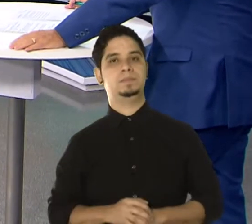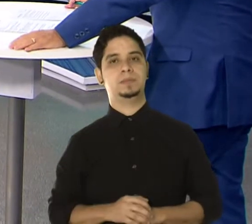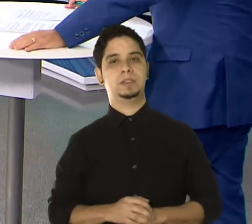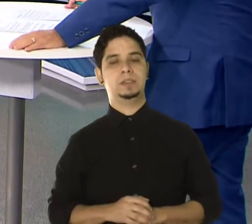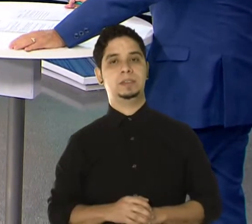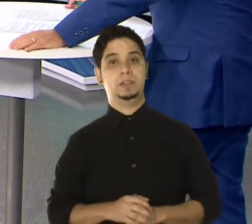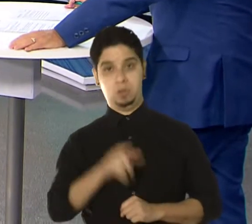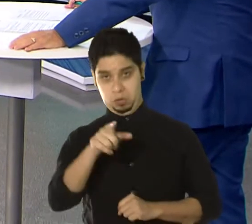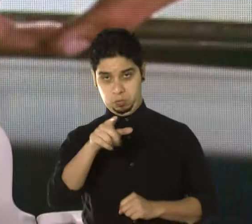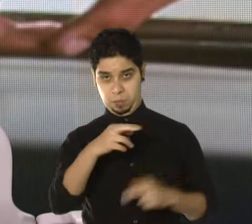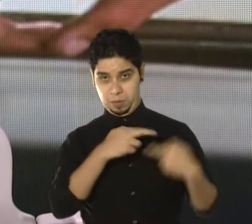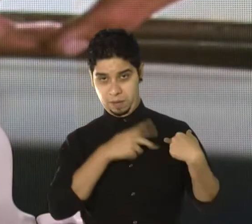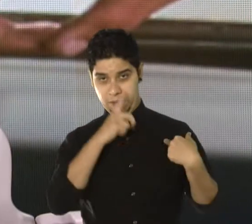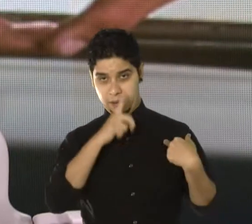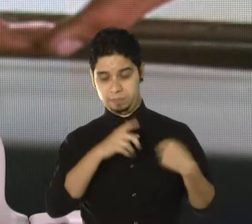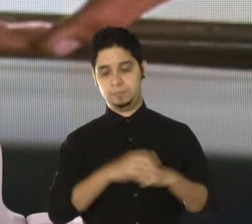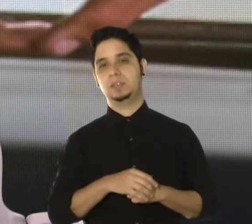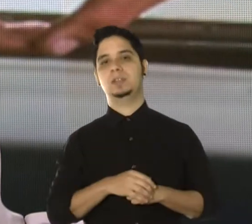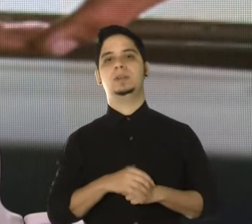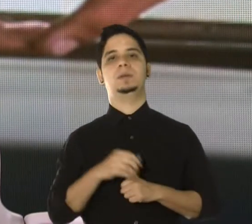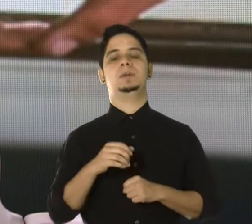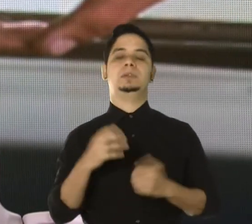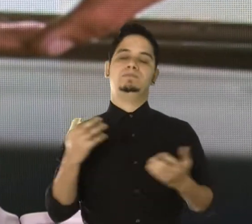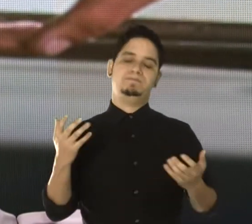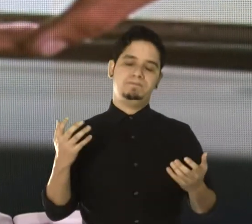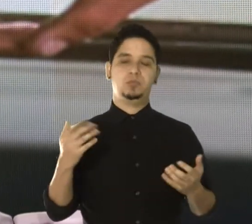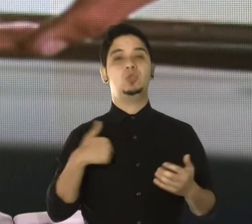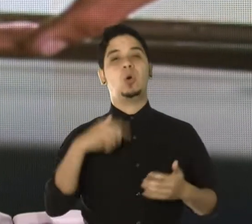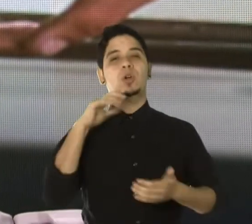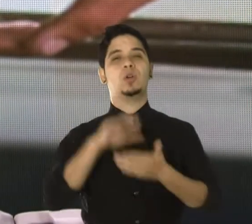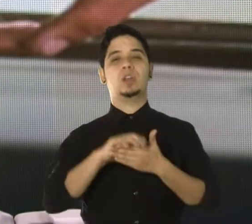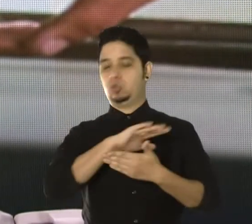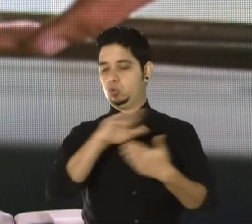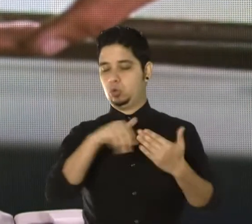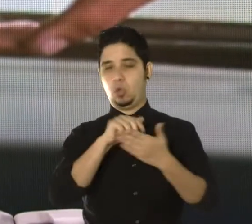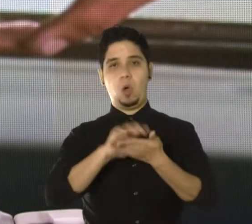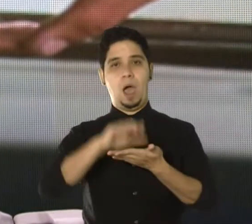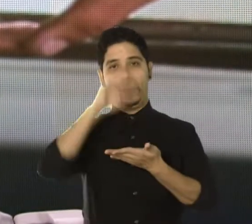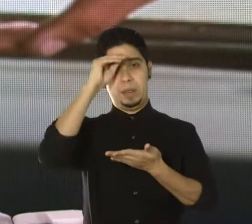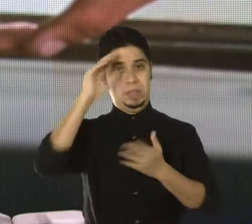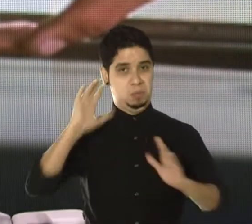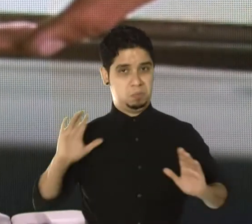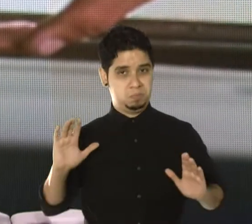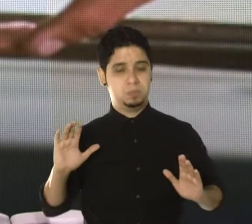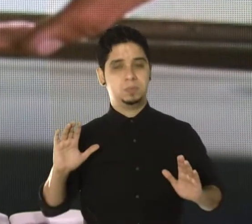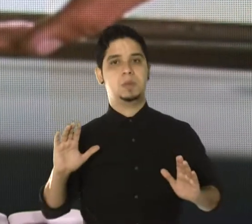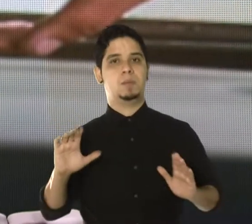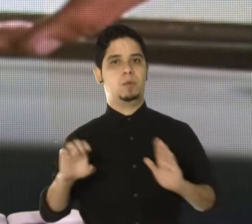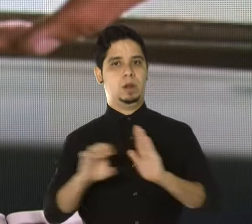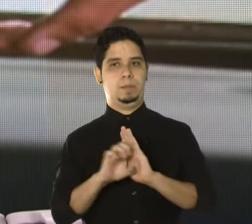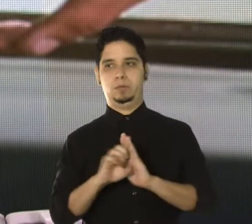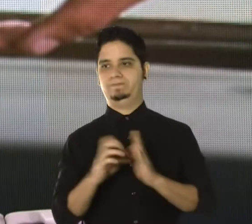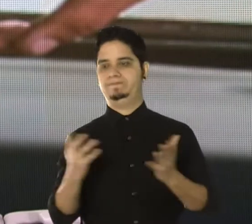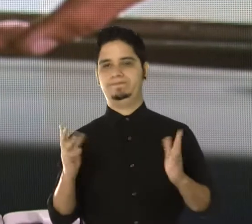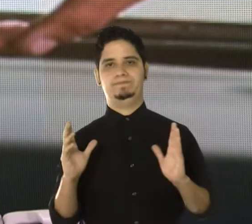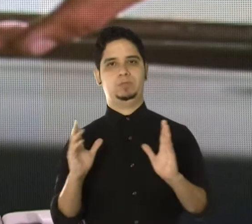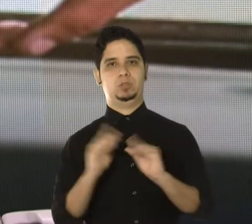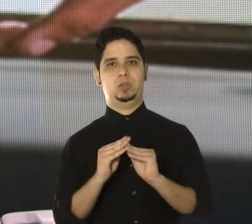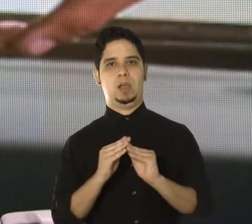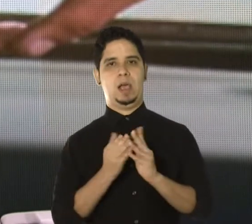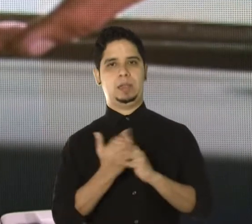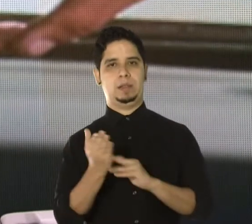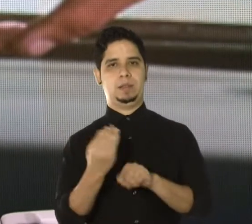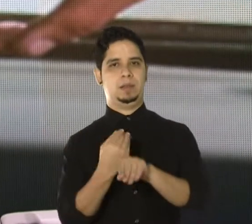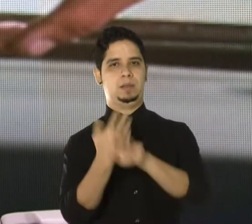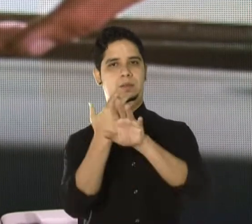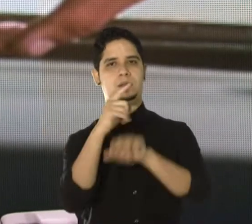Yo creo que de la pandemia todos aprendimos y entonces hay muchísimas modalidades nuevas que hay, como reuniones por Zoom, que